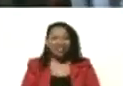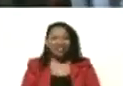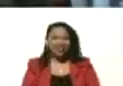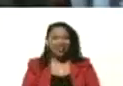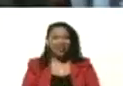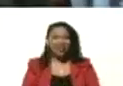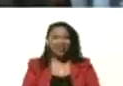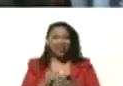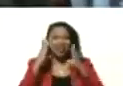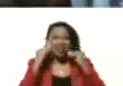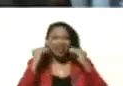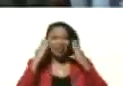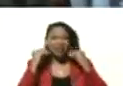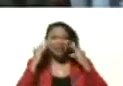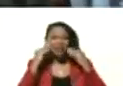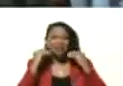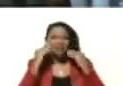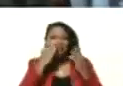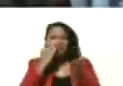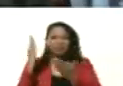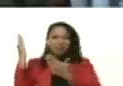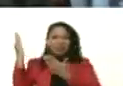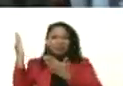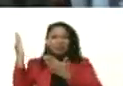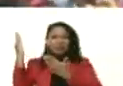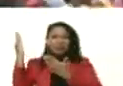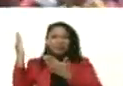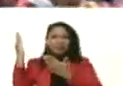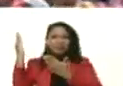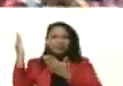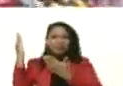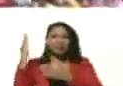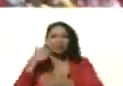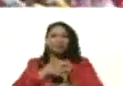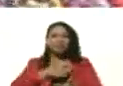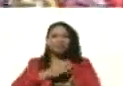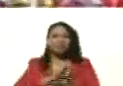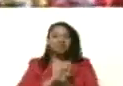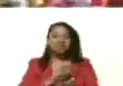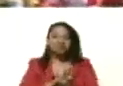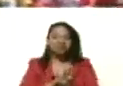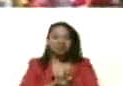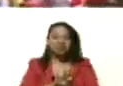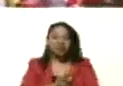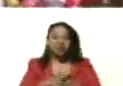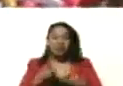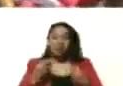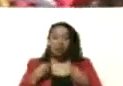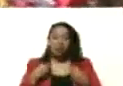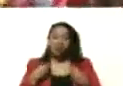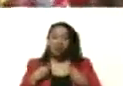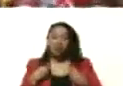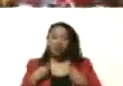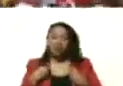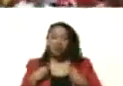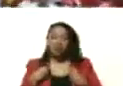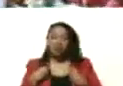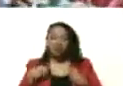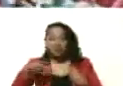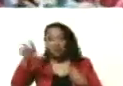La experiencia, ¿ves? La experiencia, la calma de lo vivido, de